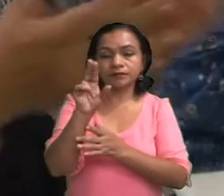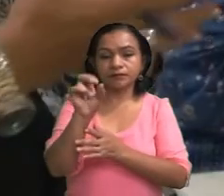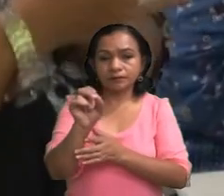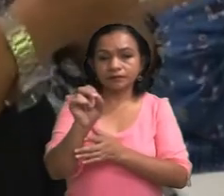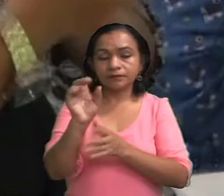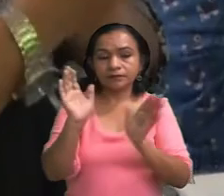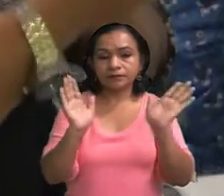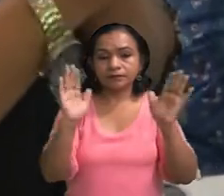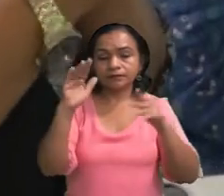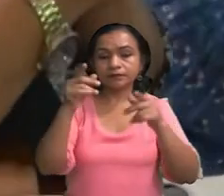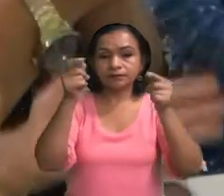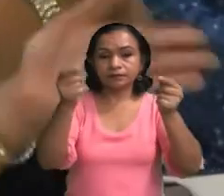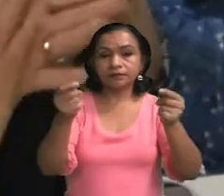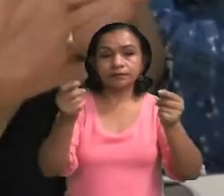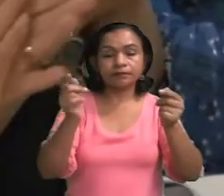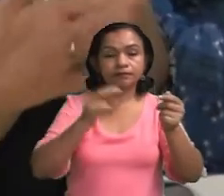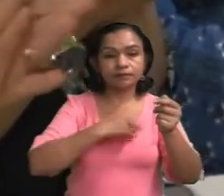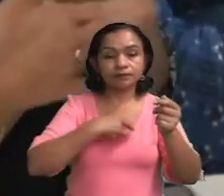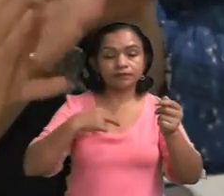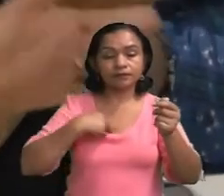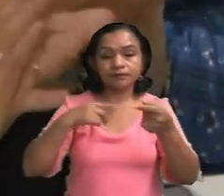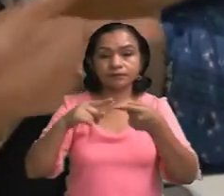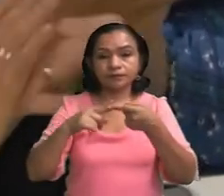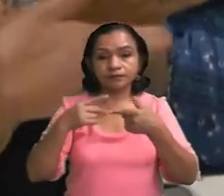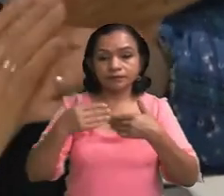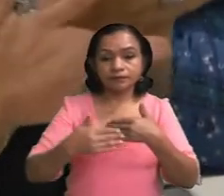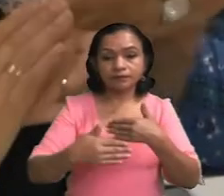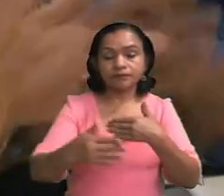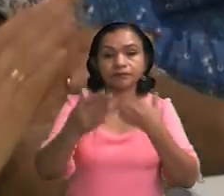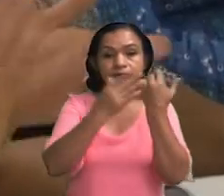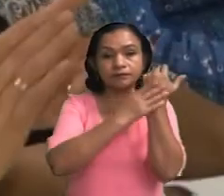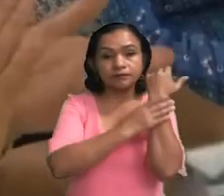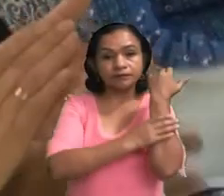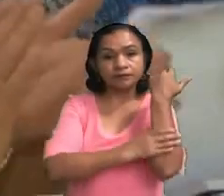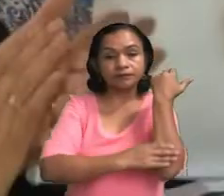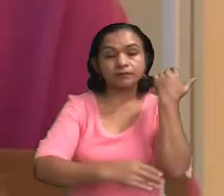títulos de propiedad que apuntan a la reducción de la pobreza.